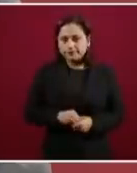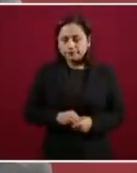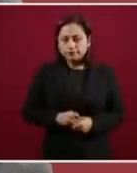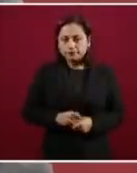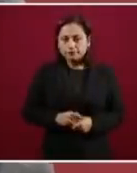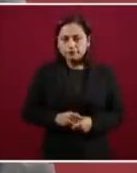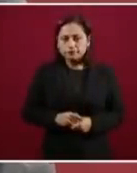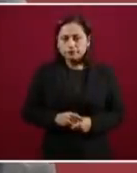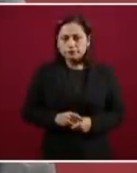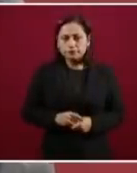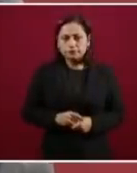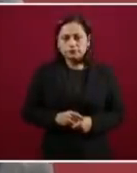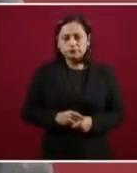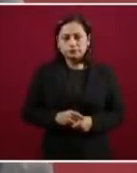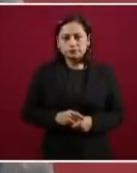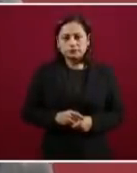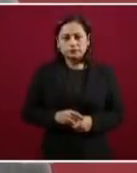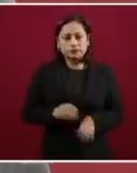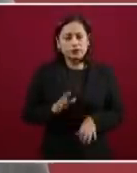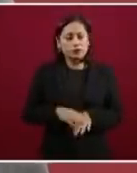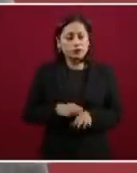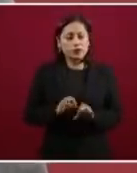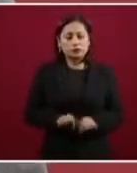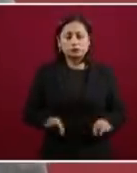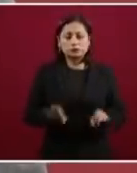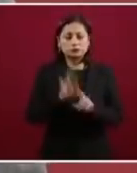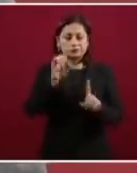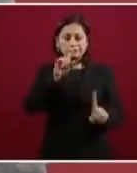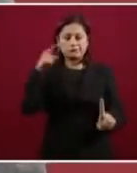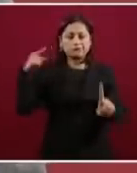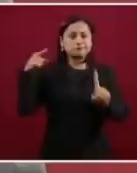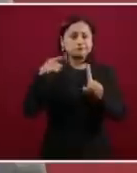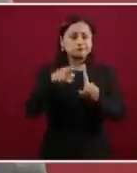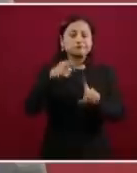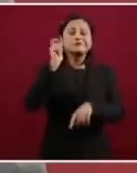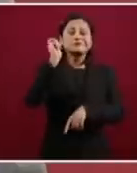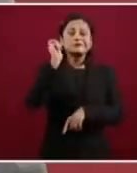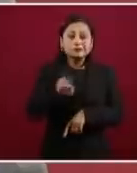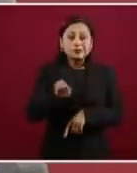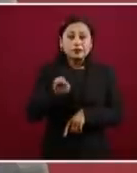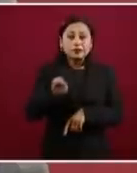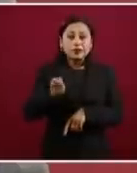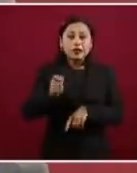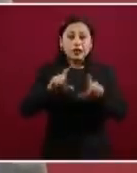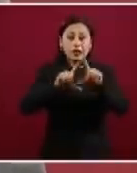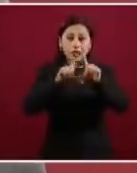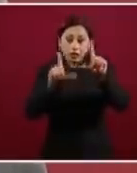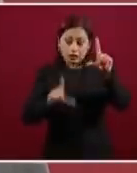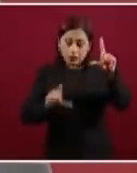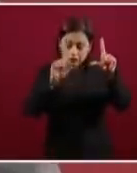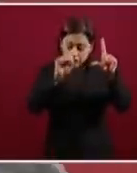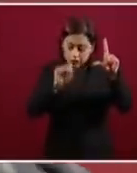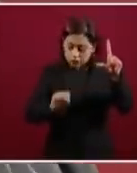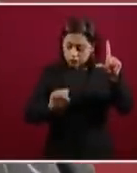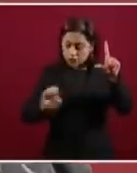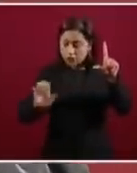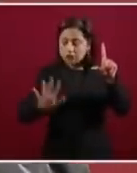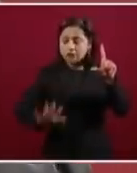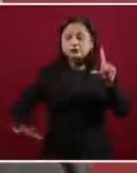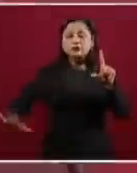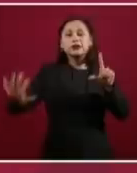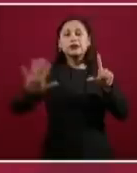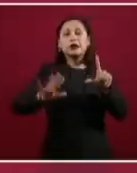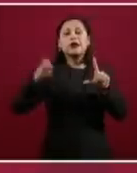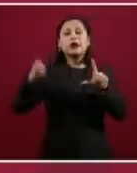fundamental es impulsar el desarrollo del sureste, que se